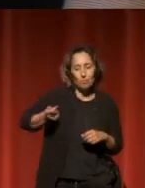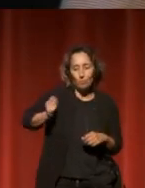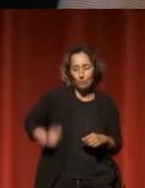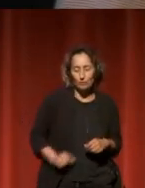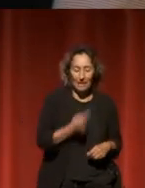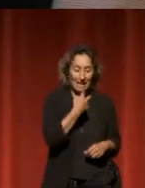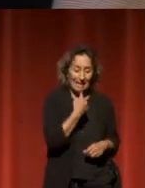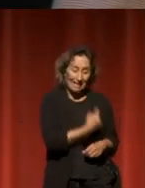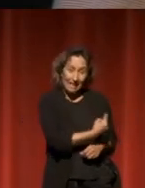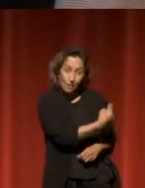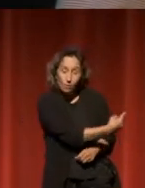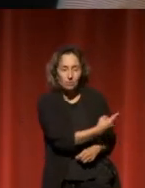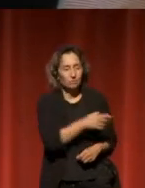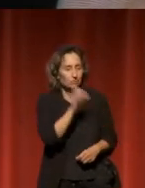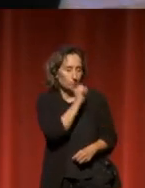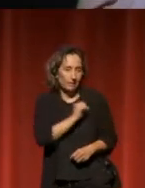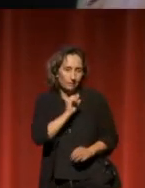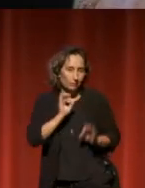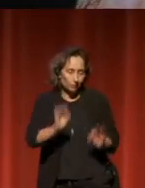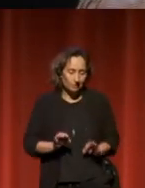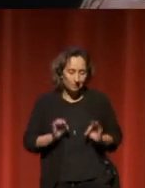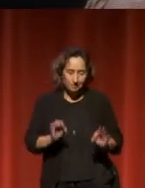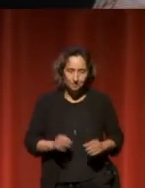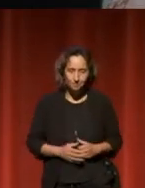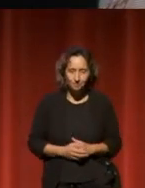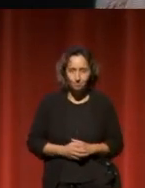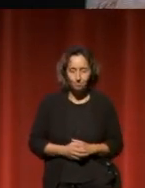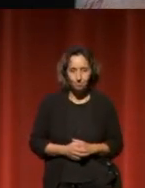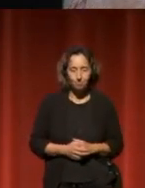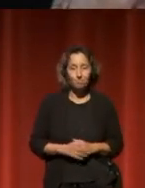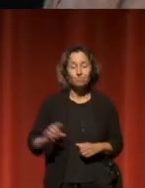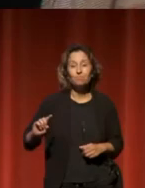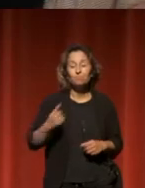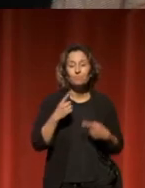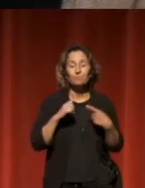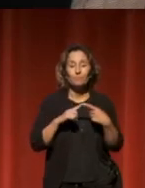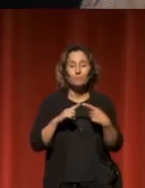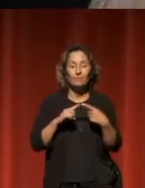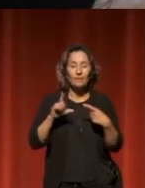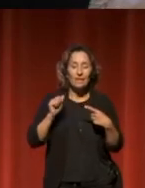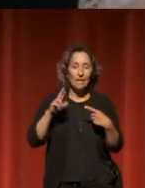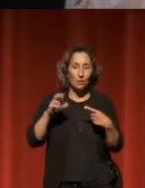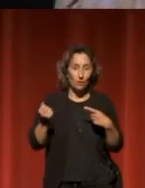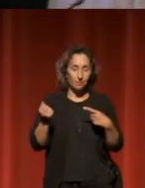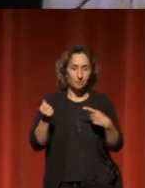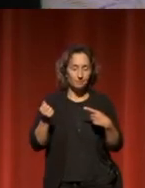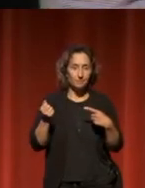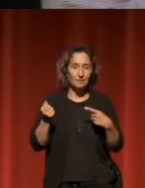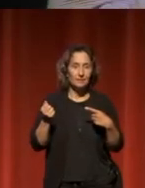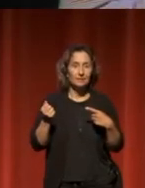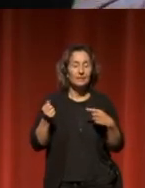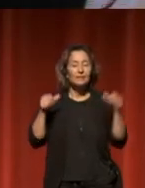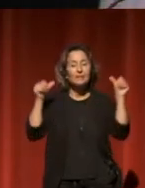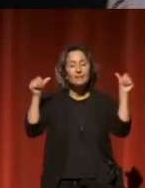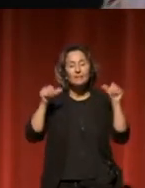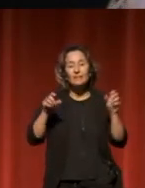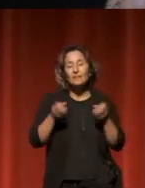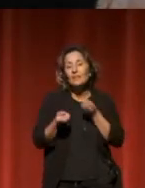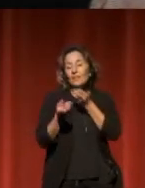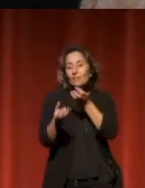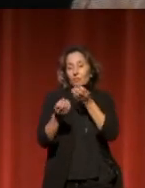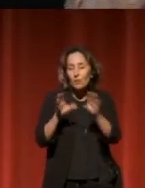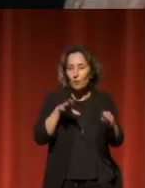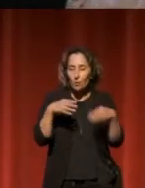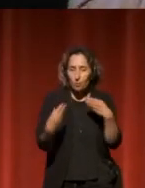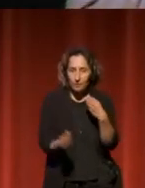casos siempre maravillosa. En primer lugar tenemos a Laura Guindal, graduada en Información y